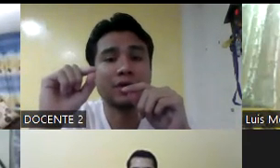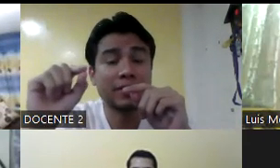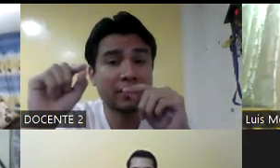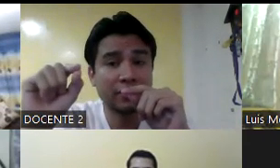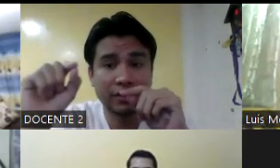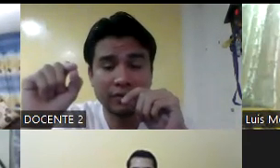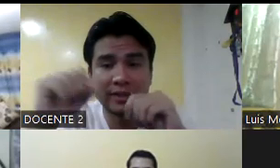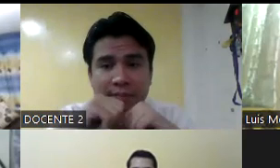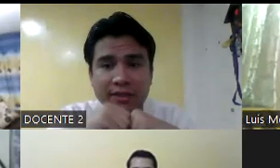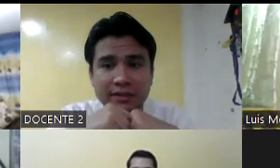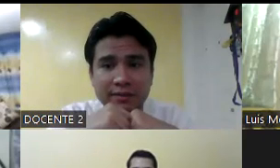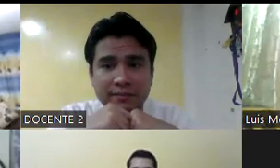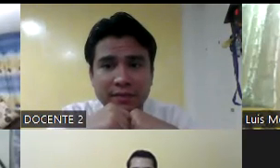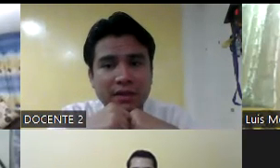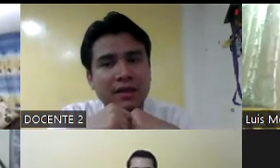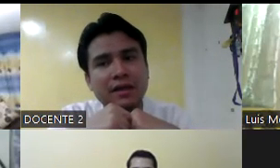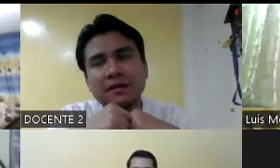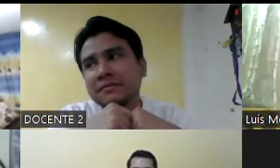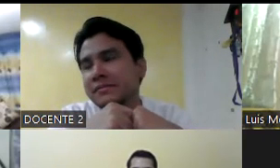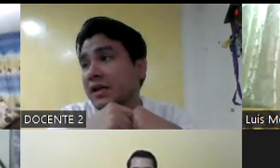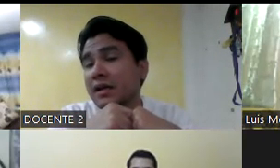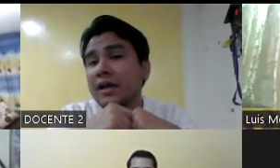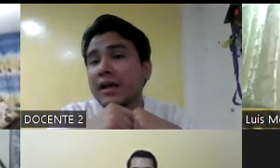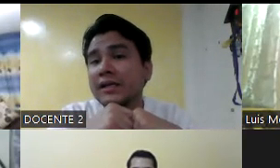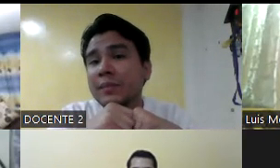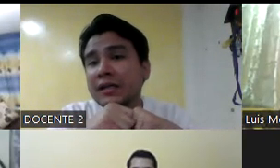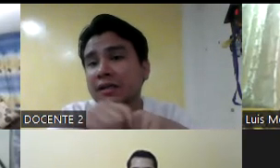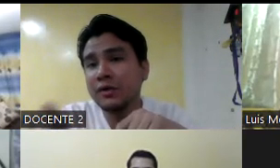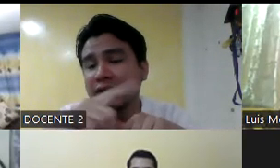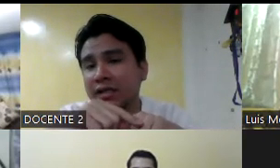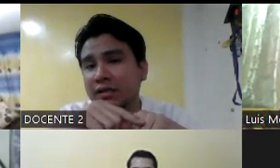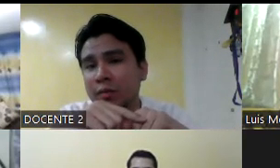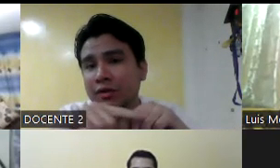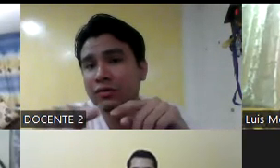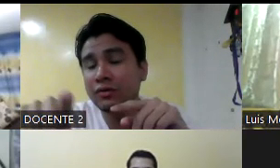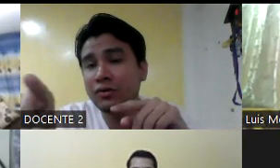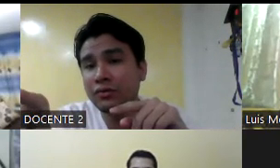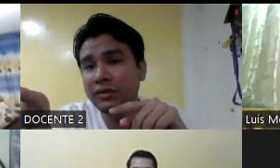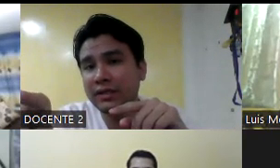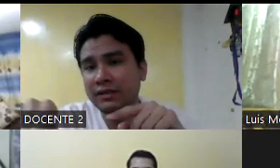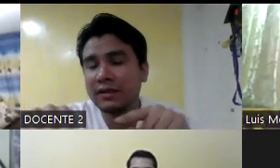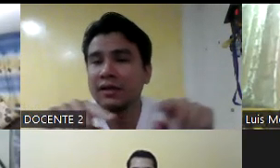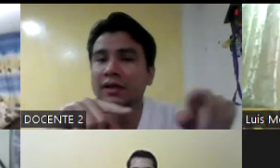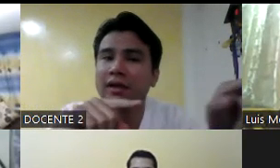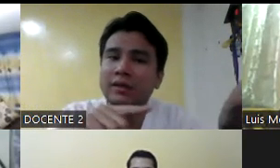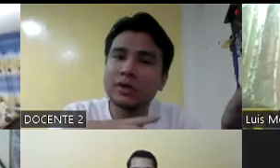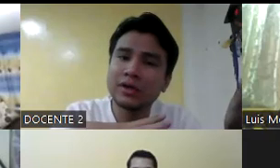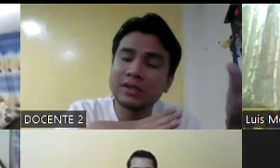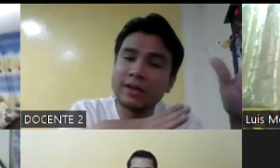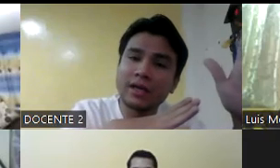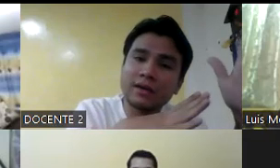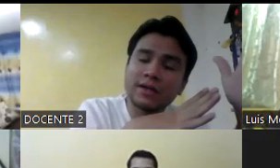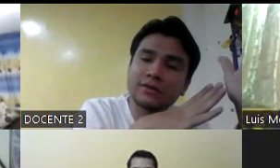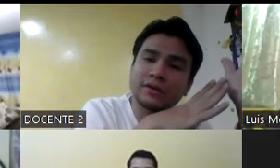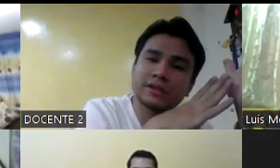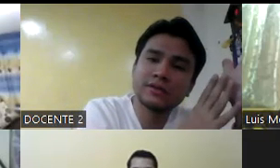pronto. Y muy en cuenta con lo que toma también, ¿sí? Y Ok, en esa parte, como les dije hace un momento, son conductas que es mejor que se